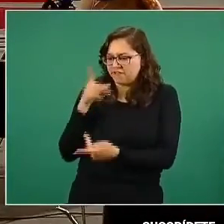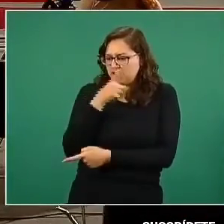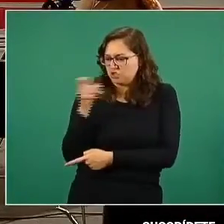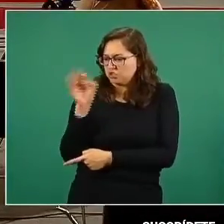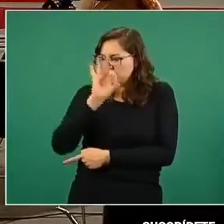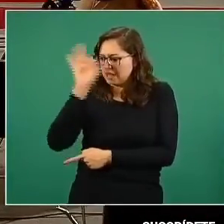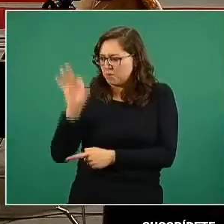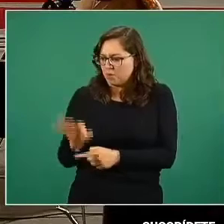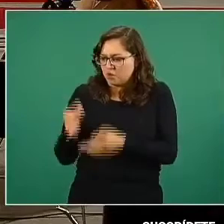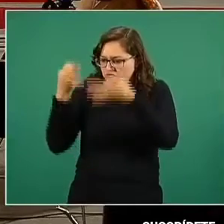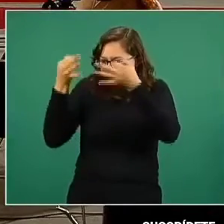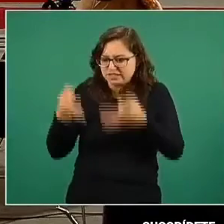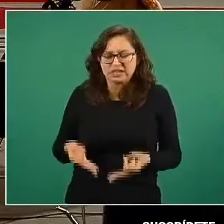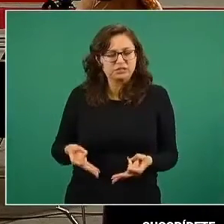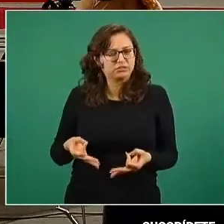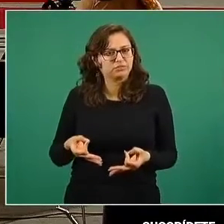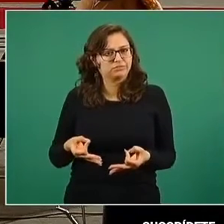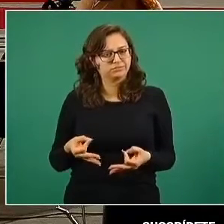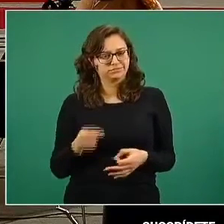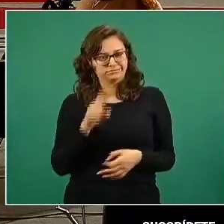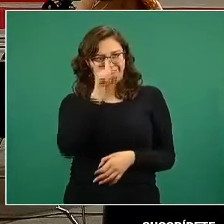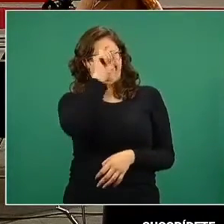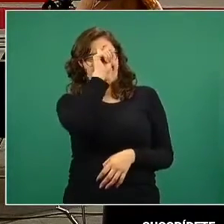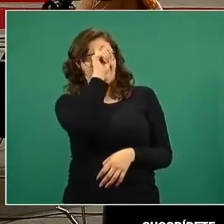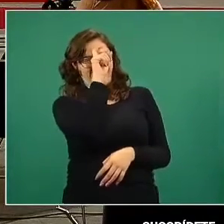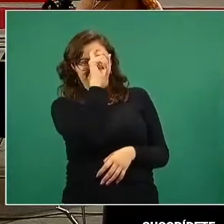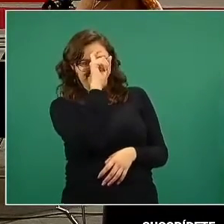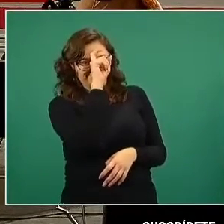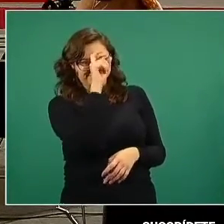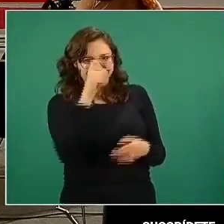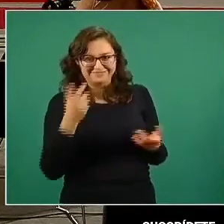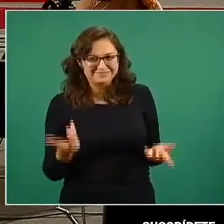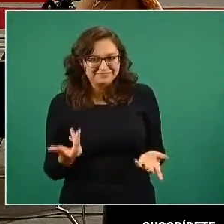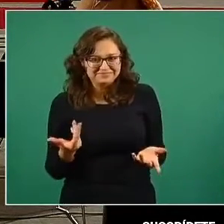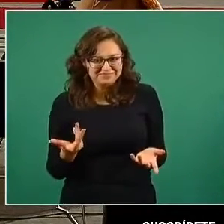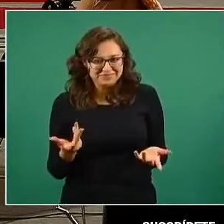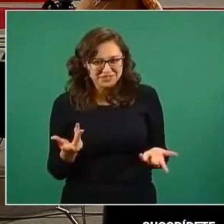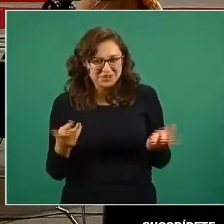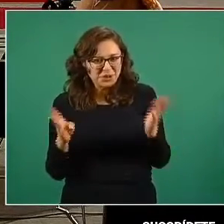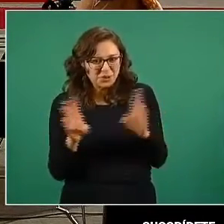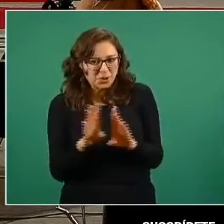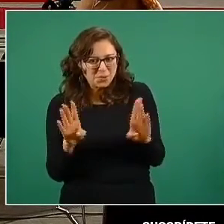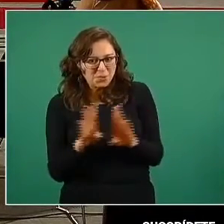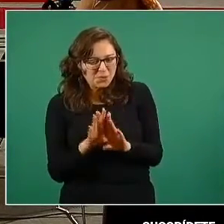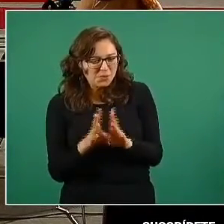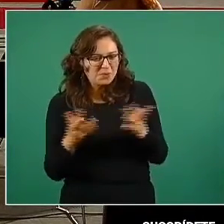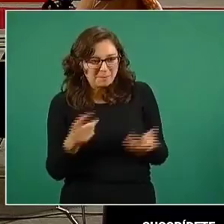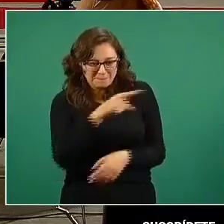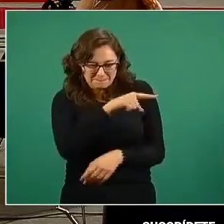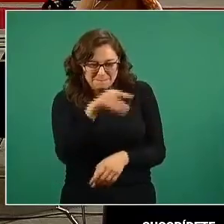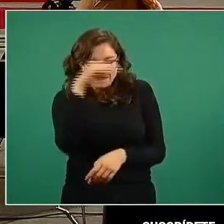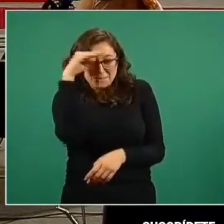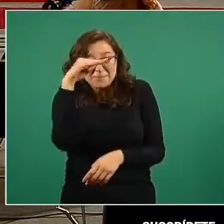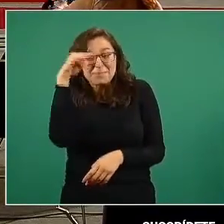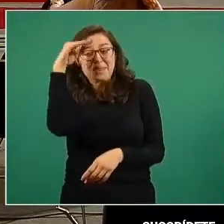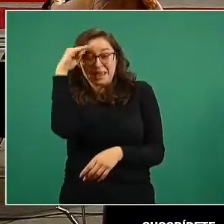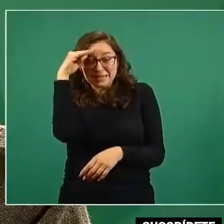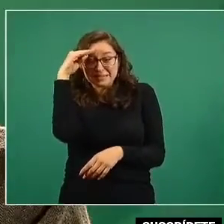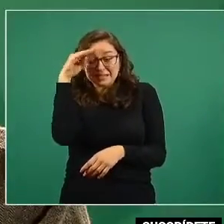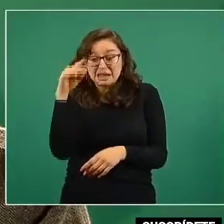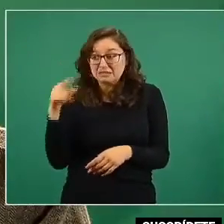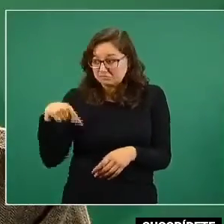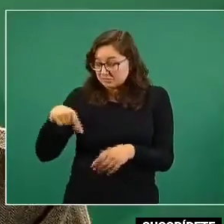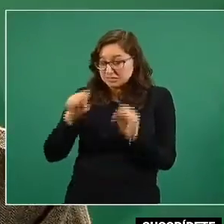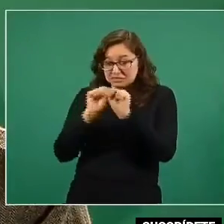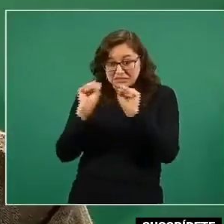es que teníamos un sistema de salud suficiente para enfrentar los problemas de salud